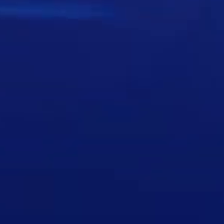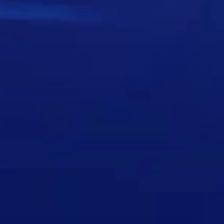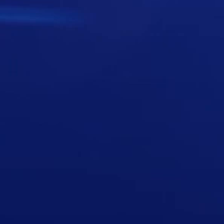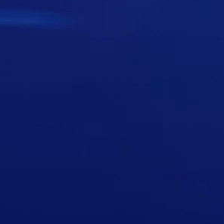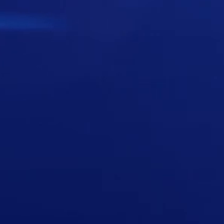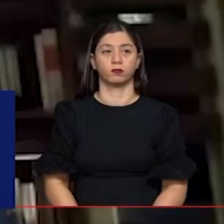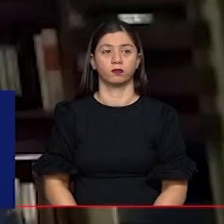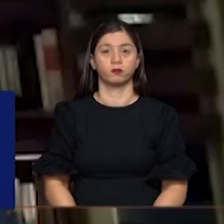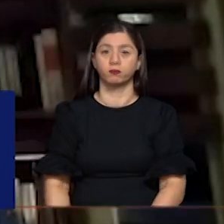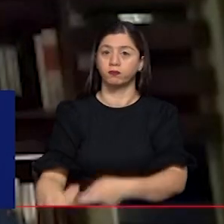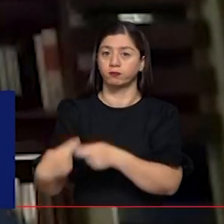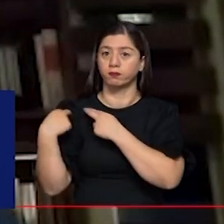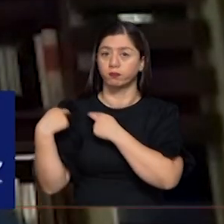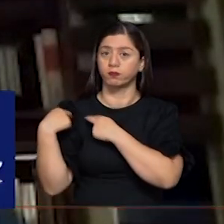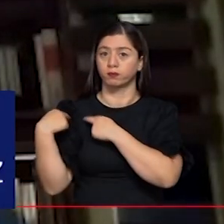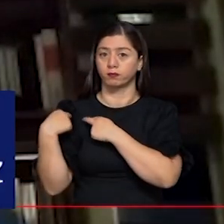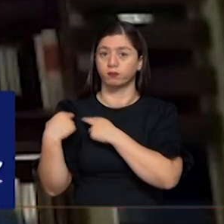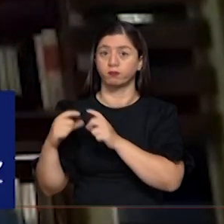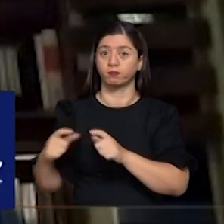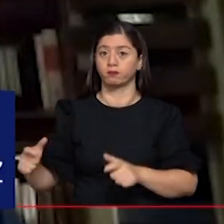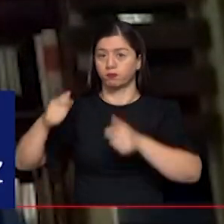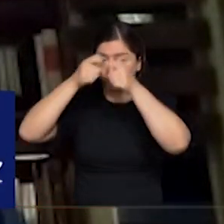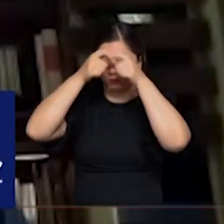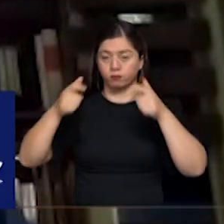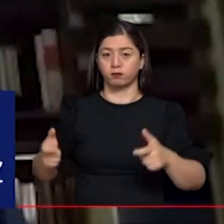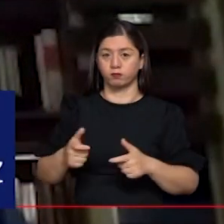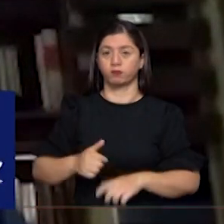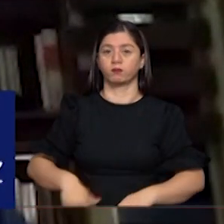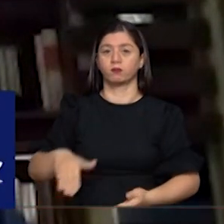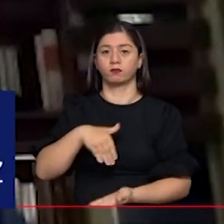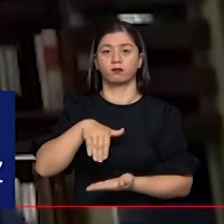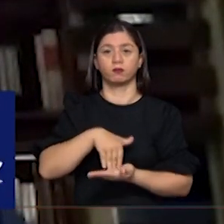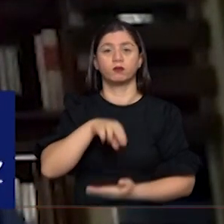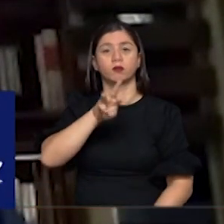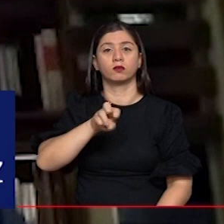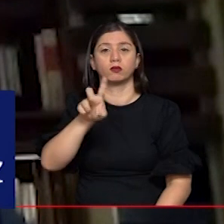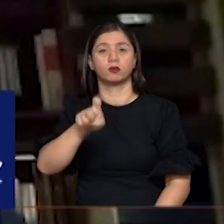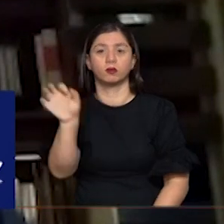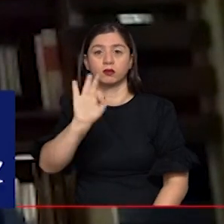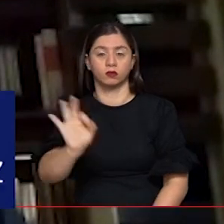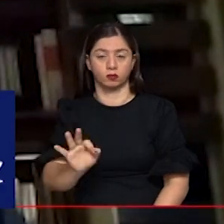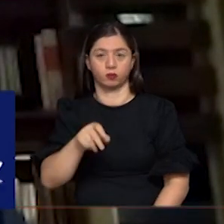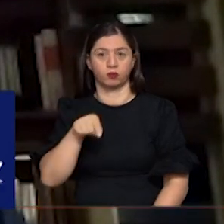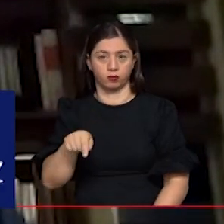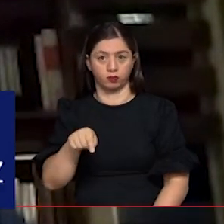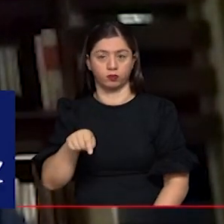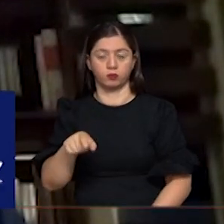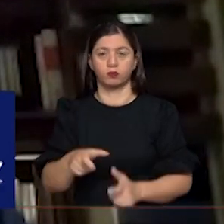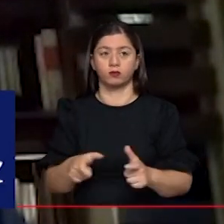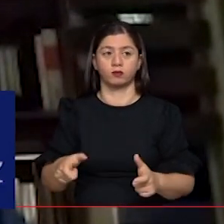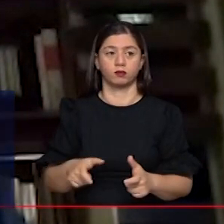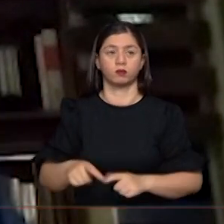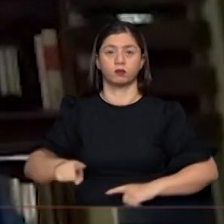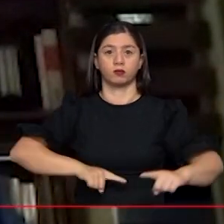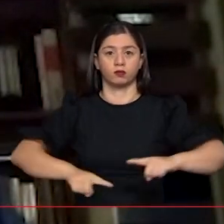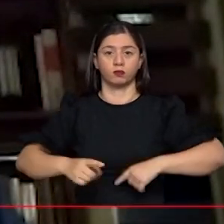En cuanto a las responsabilidades, el Estado Mayor Central está relacionado con el 86% de los casos, siendo el Comando Coordinador